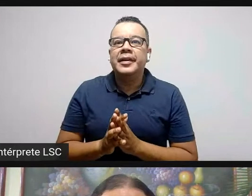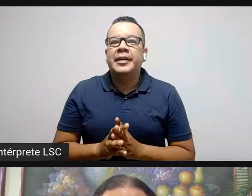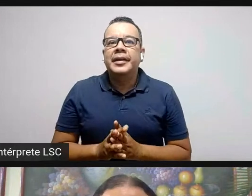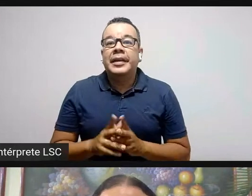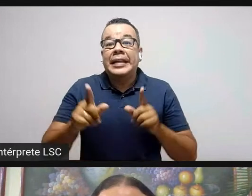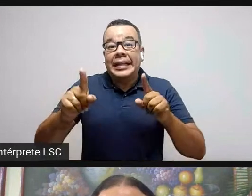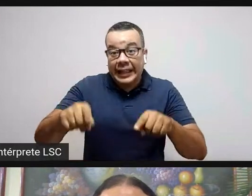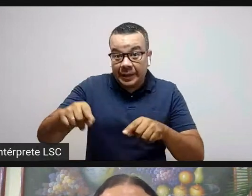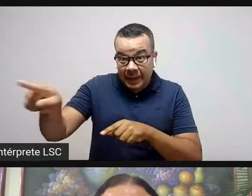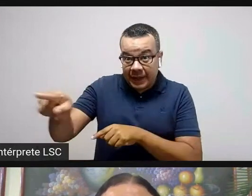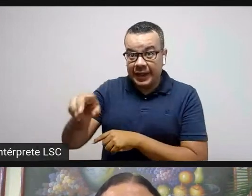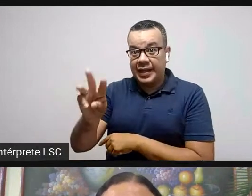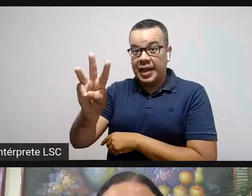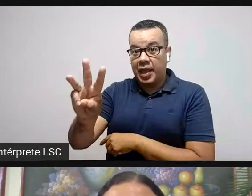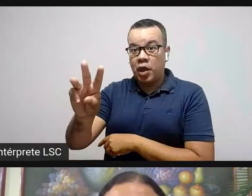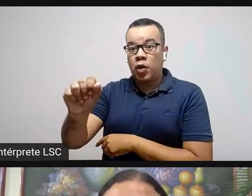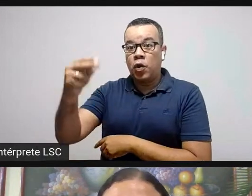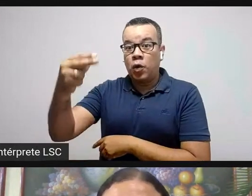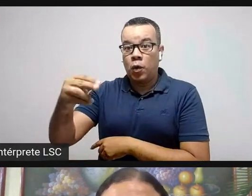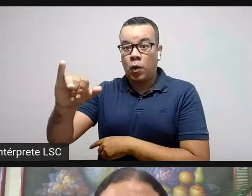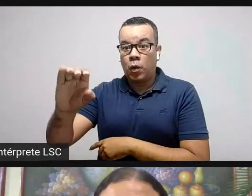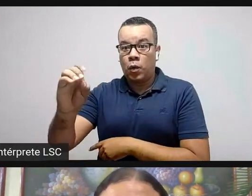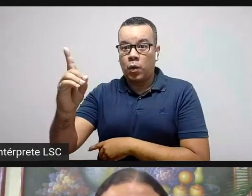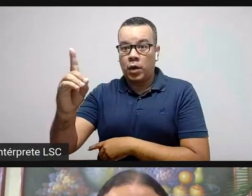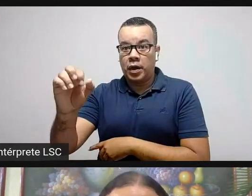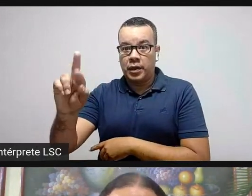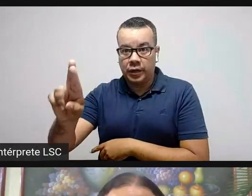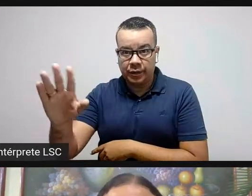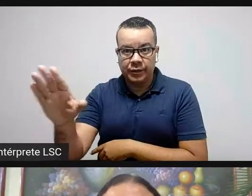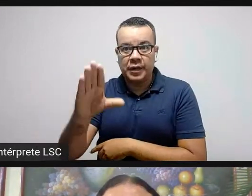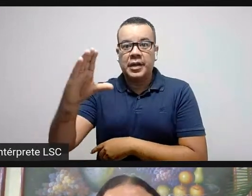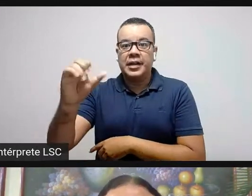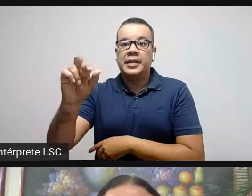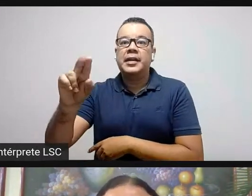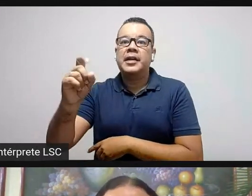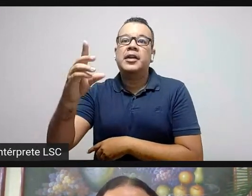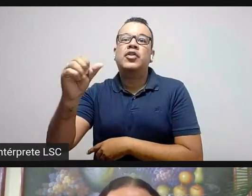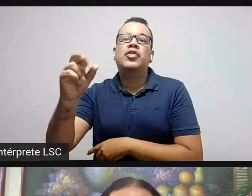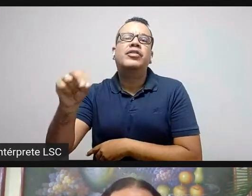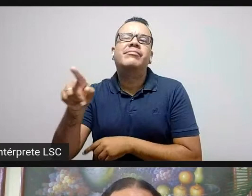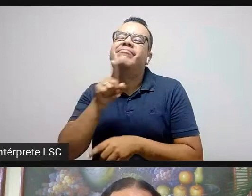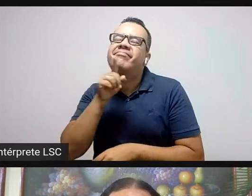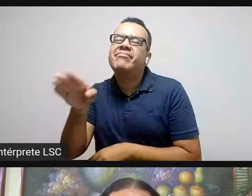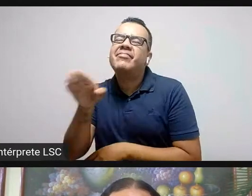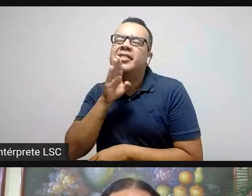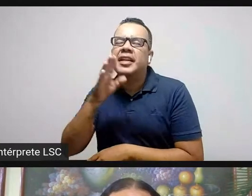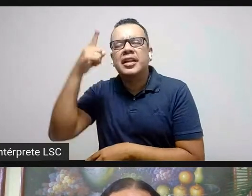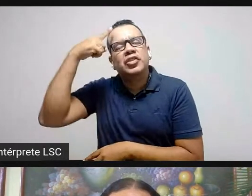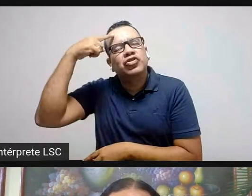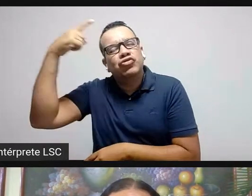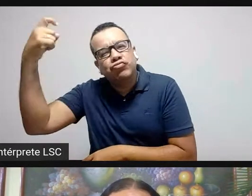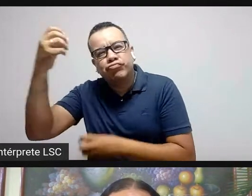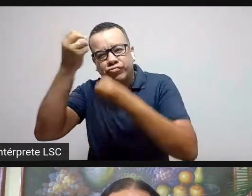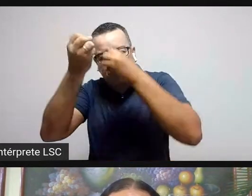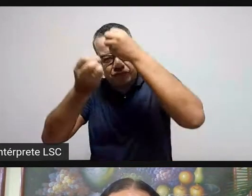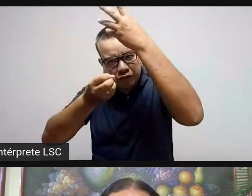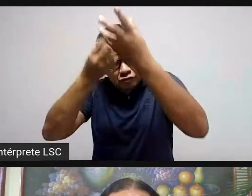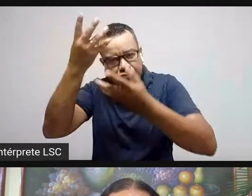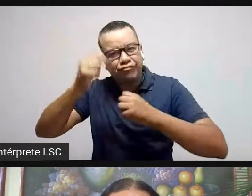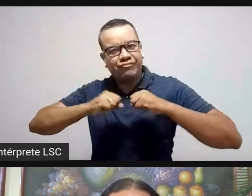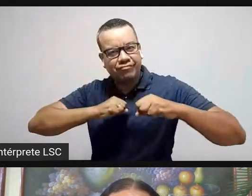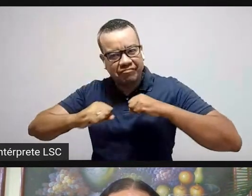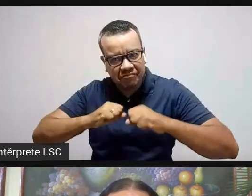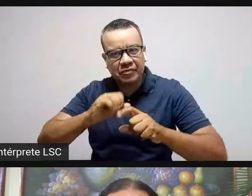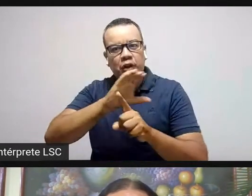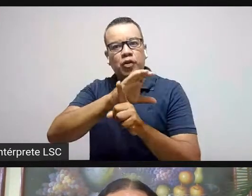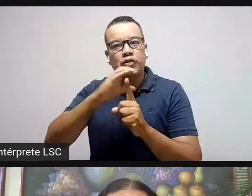entonces con Wider Cardona Hernández, soñador y divagante, creador, investigador y gestor cultural,